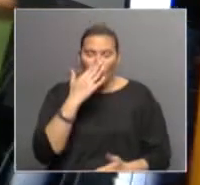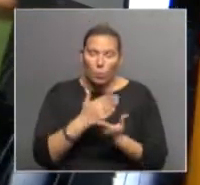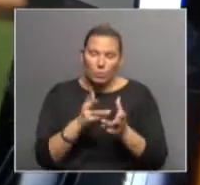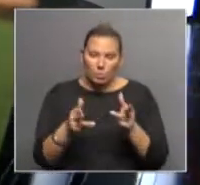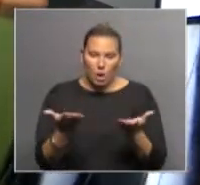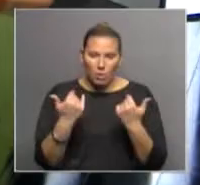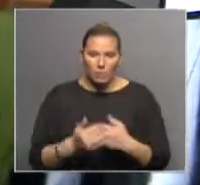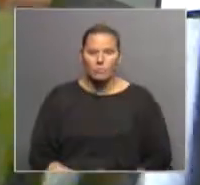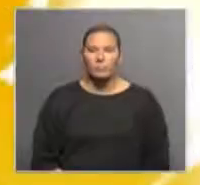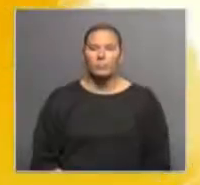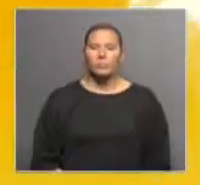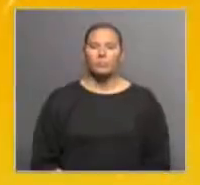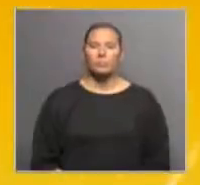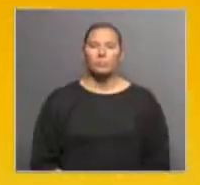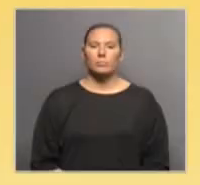informe, adelante.